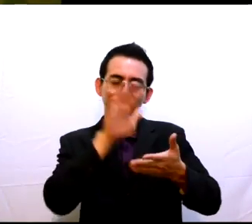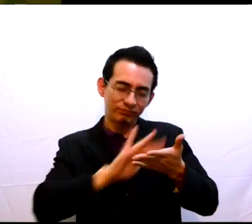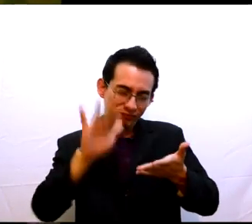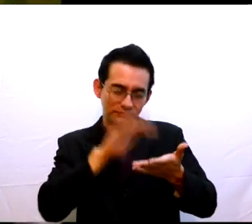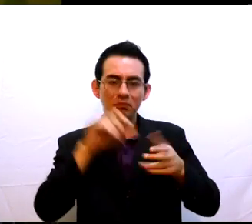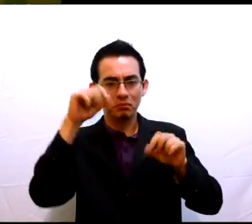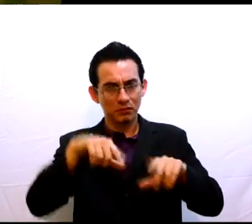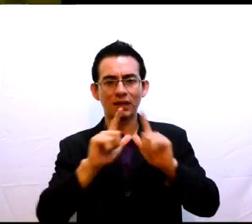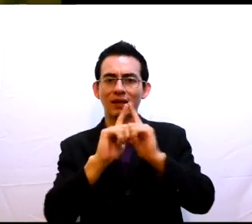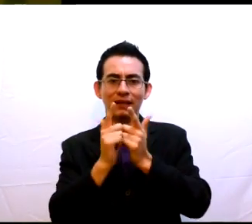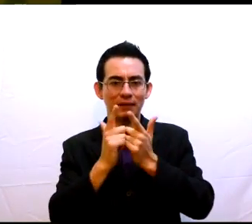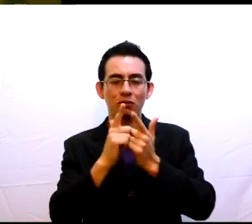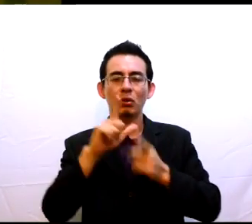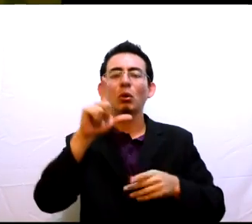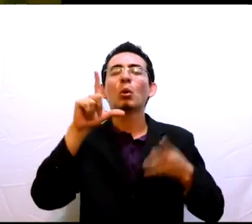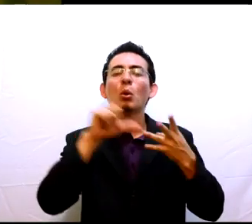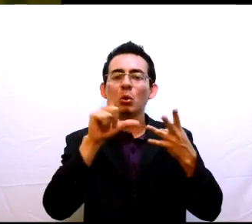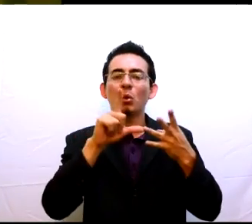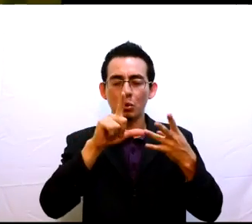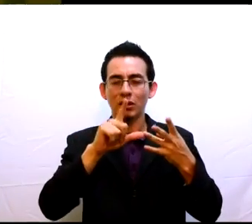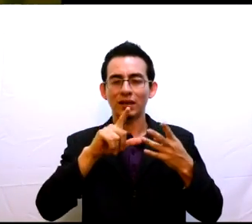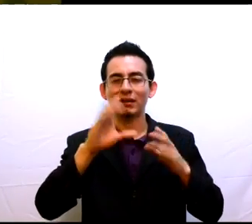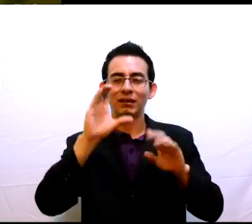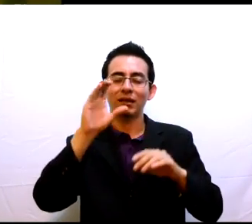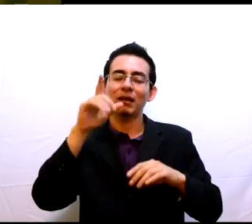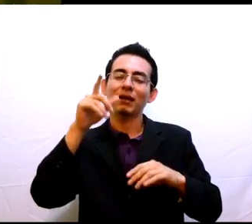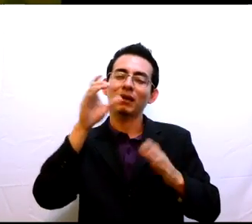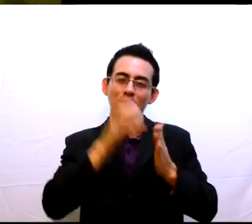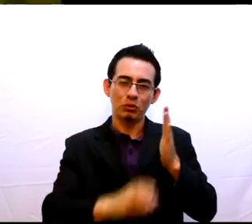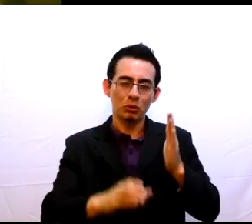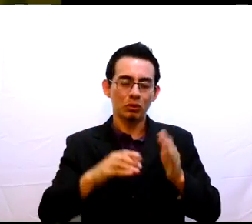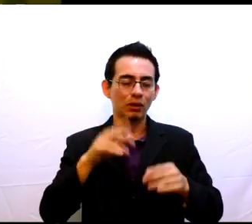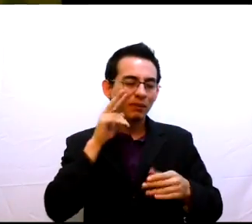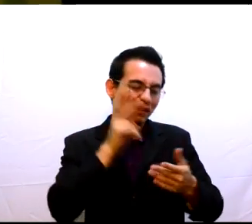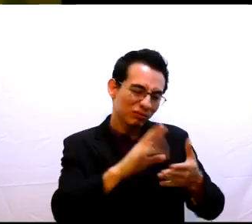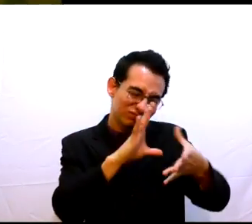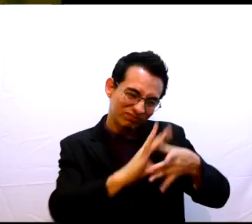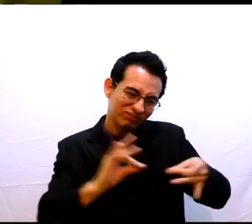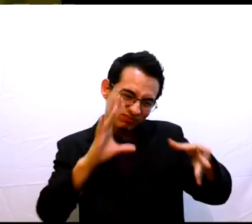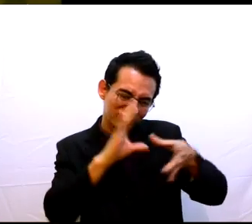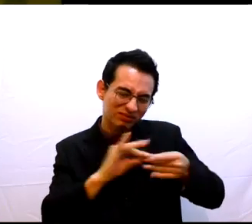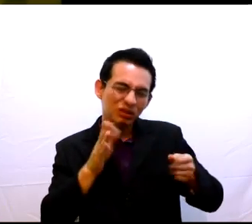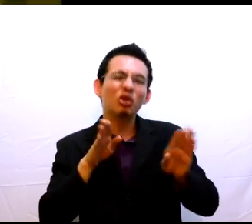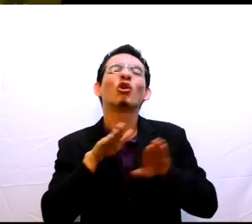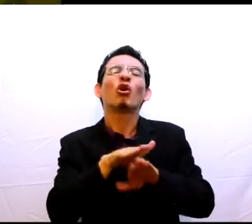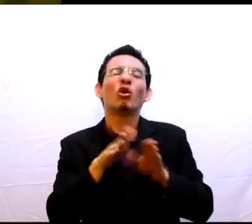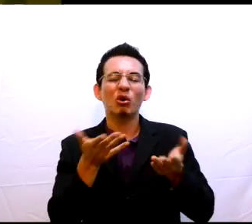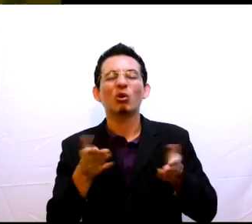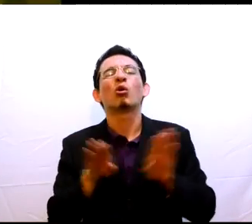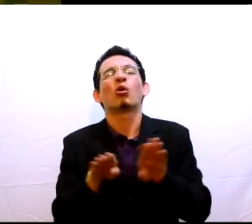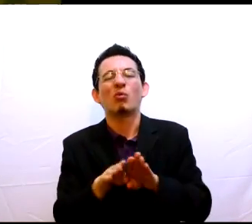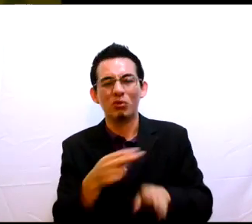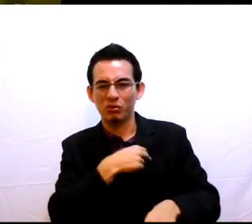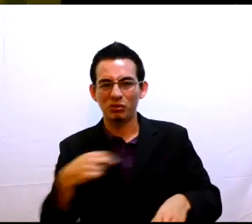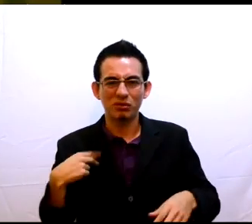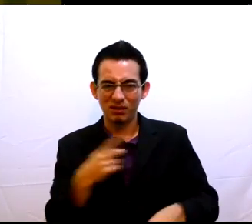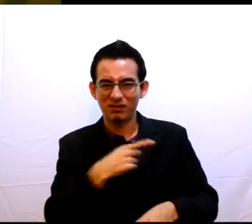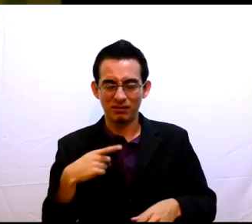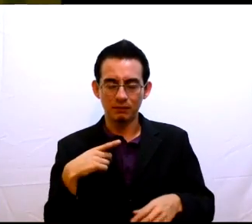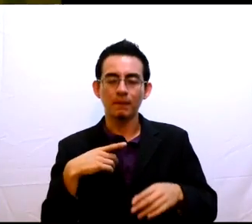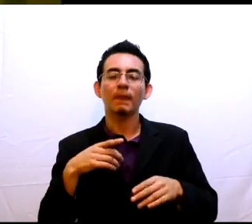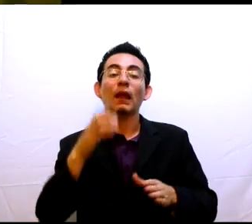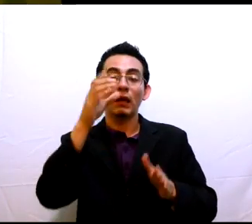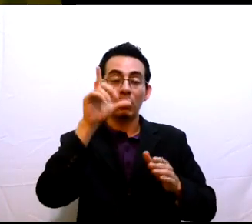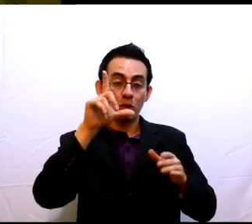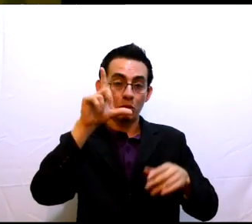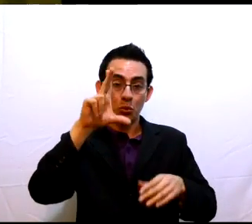16 1 de nuevo y pone allí una señal porque vamos a estar consultando constantemente lucas